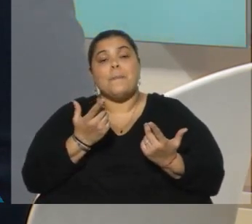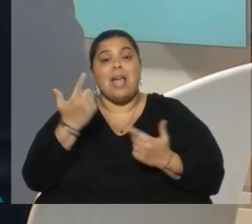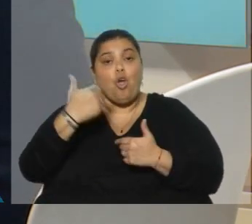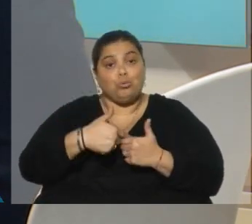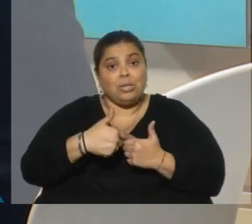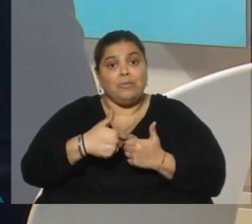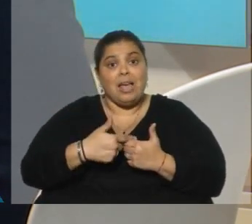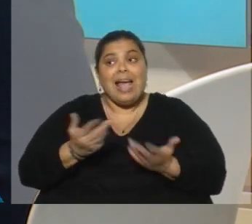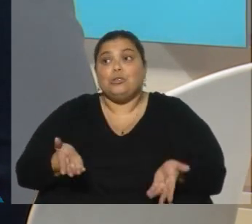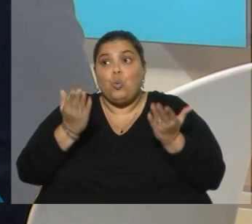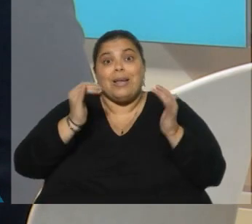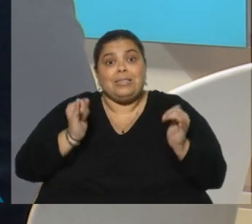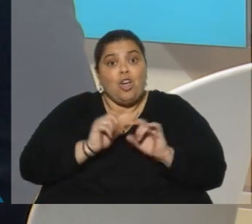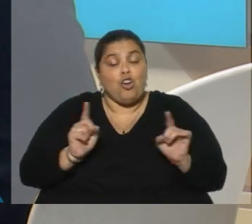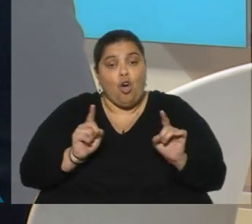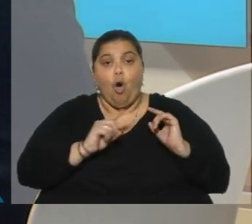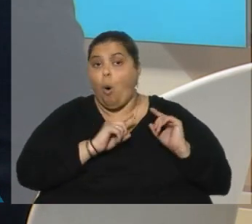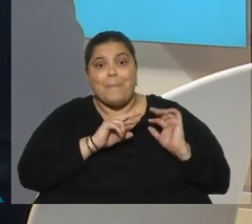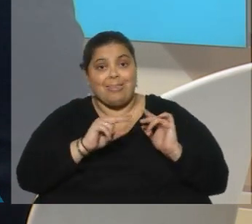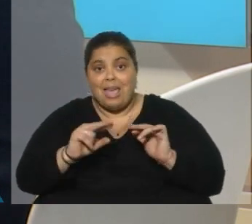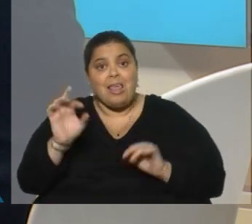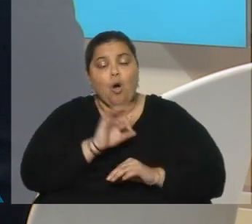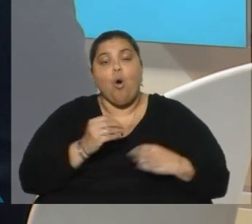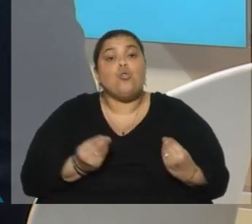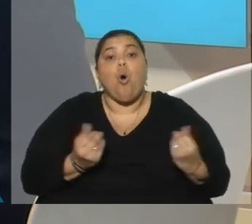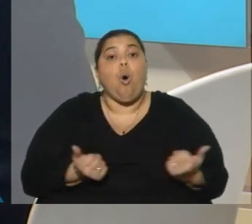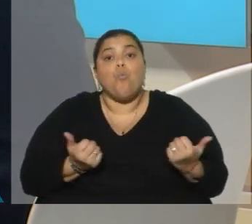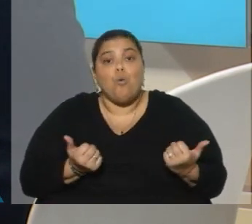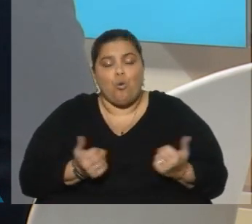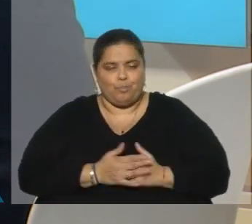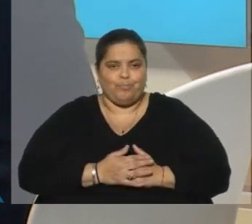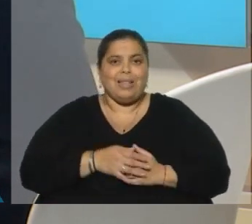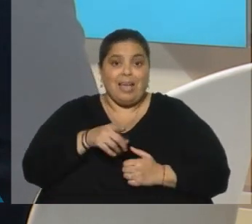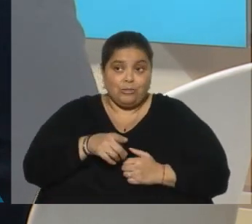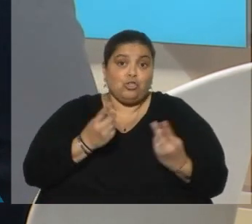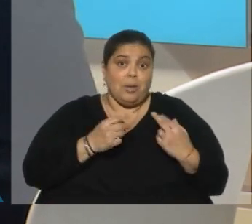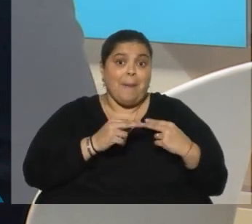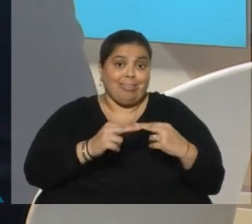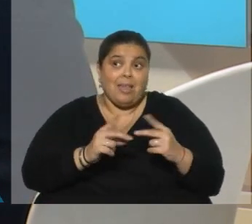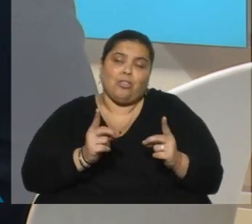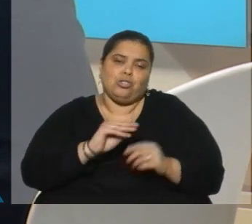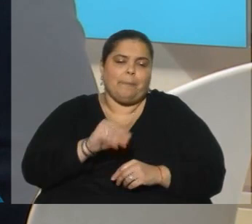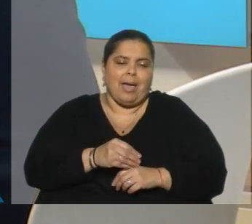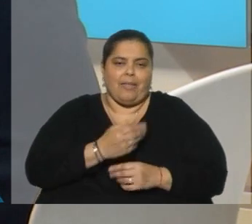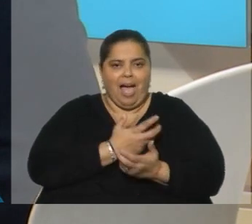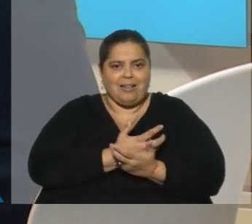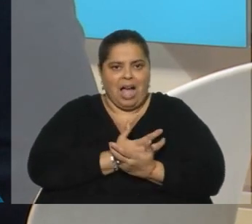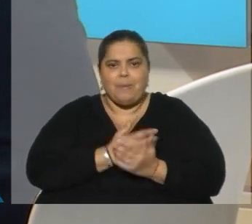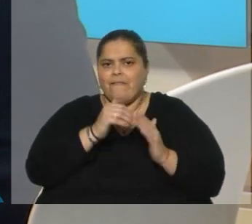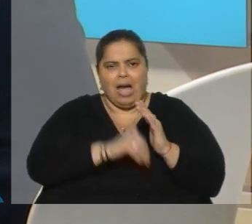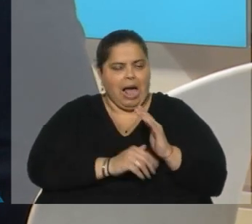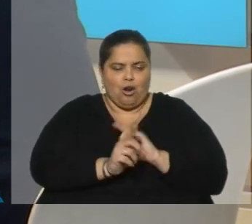lo sube, si los mantiene, ¿no? Que eso implicaría más pérdida para ANCAP, por lo que entiendo, y bajarlo creo que no está